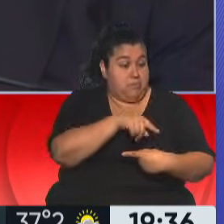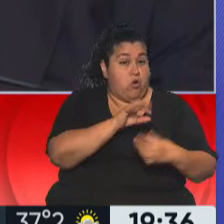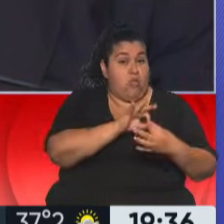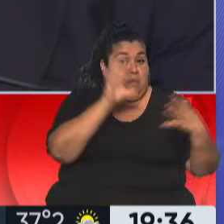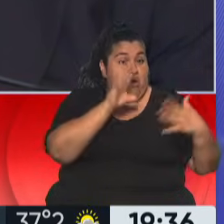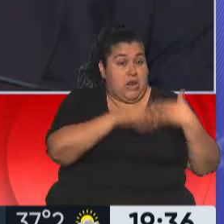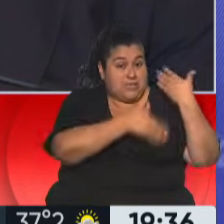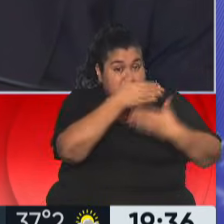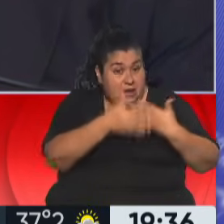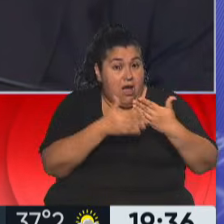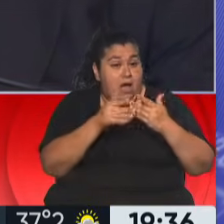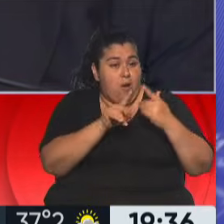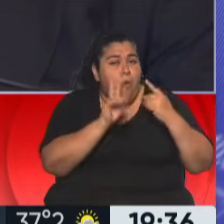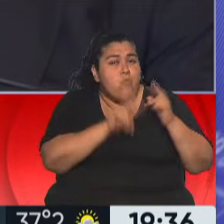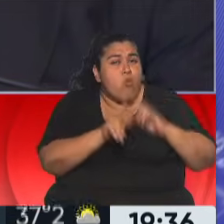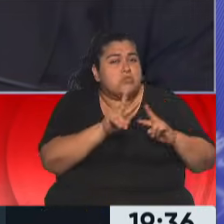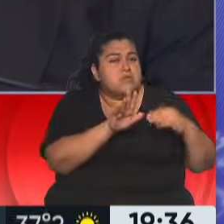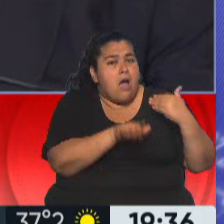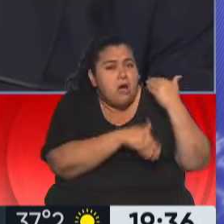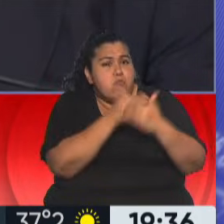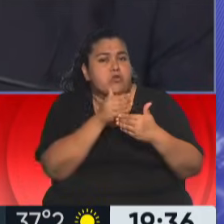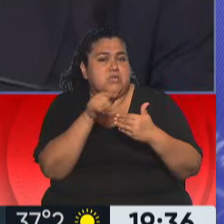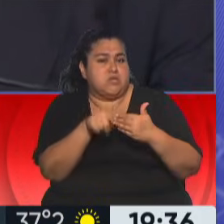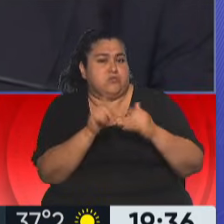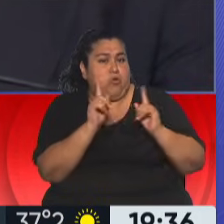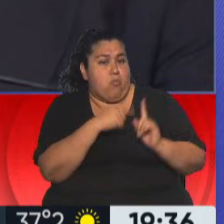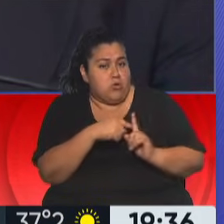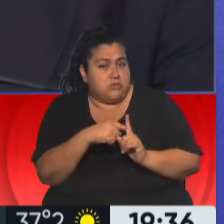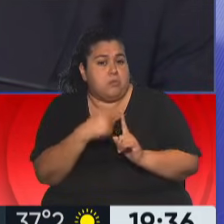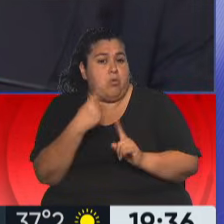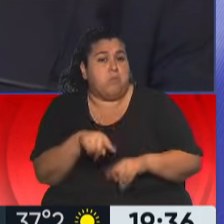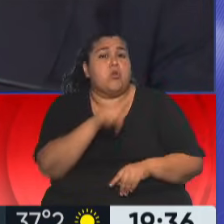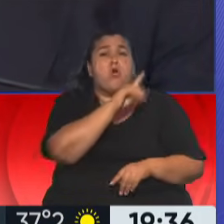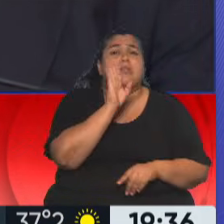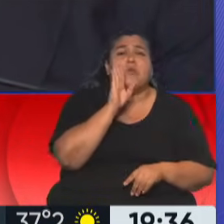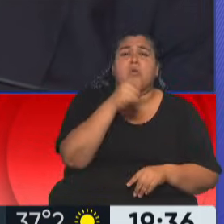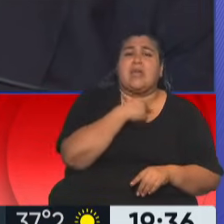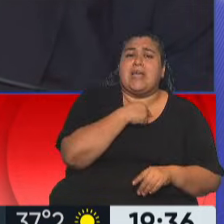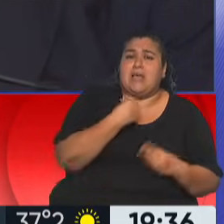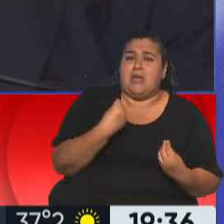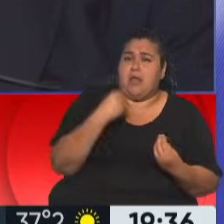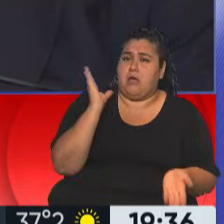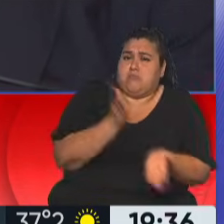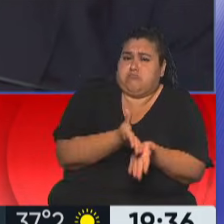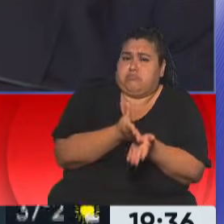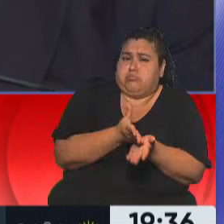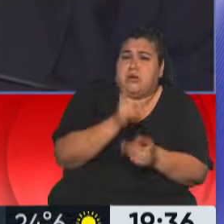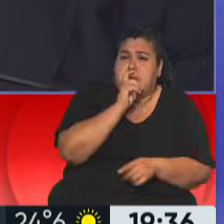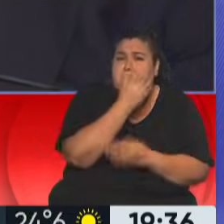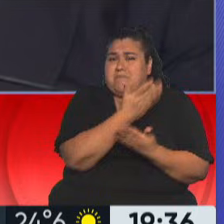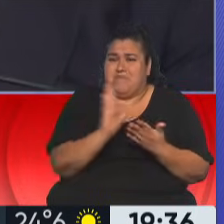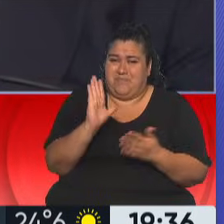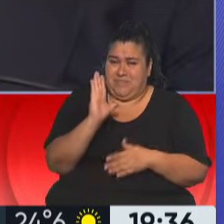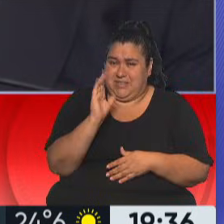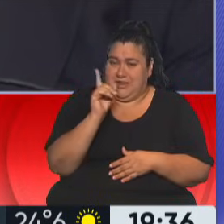que todos buscan, me parece, o muchos esperamos, o si Estados Unidos en realidad lo que quiere es un régimen autoritario sin Maduro, pero